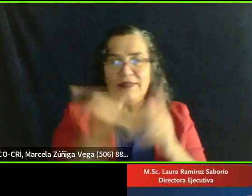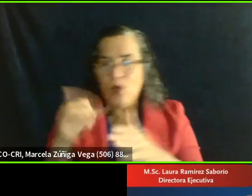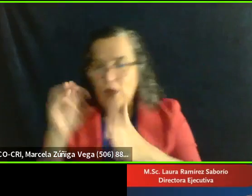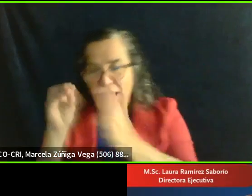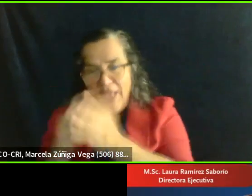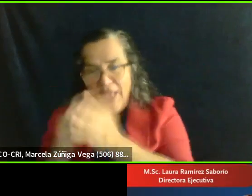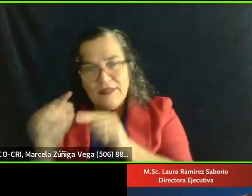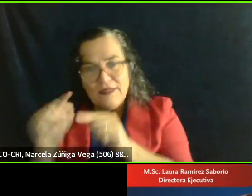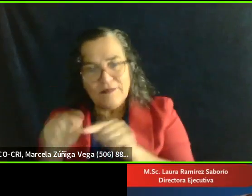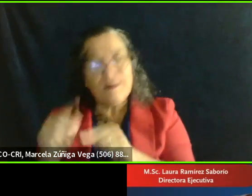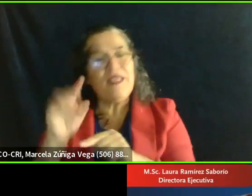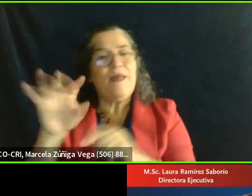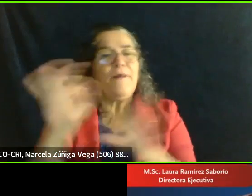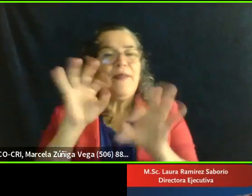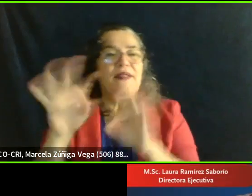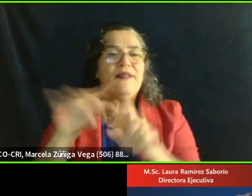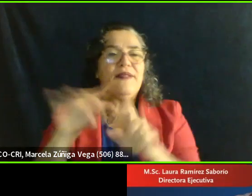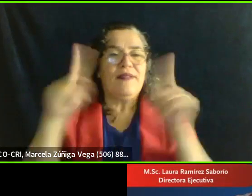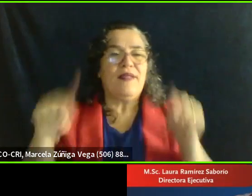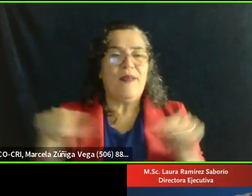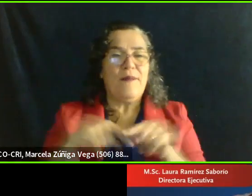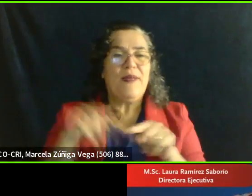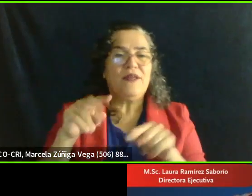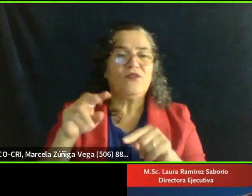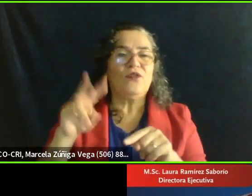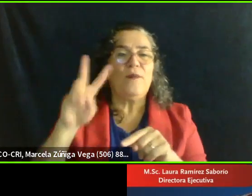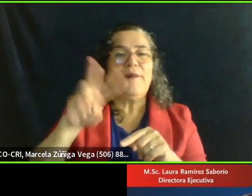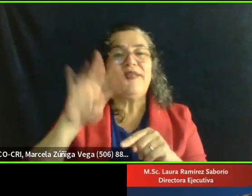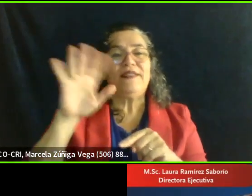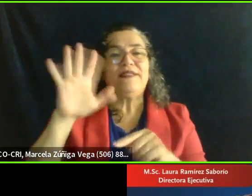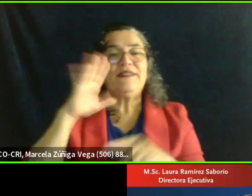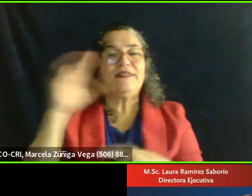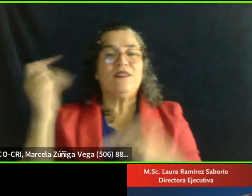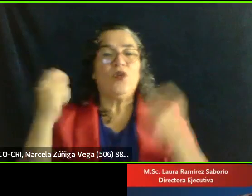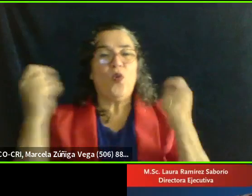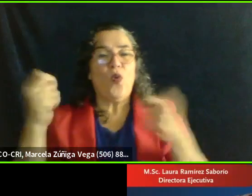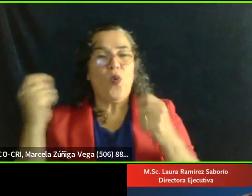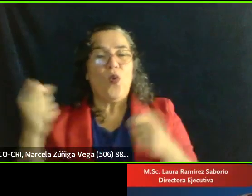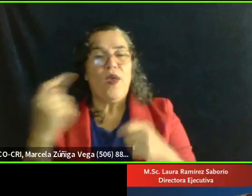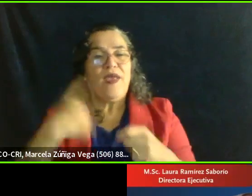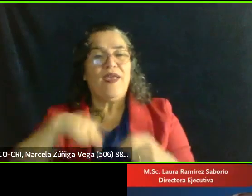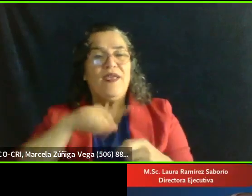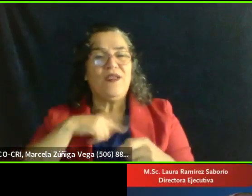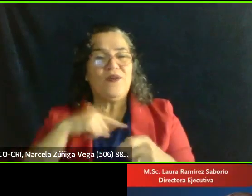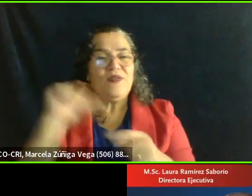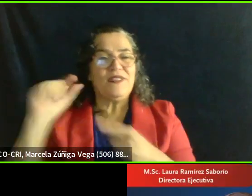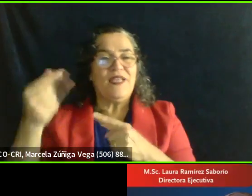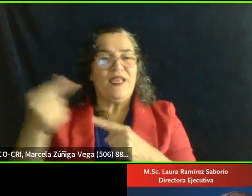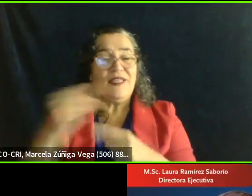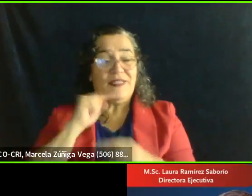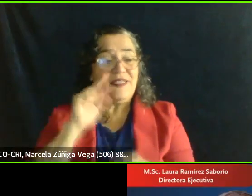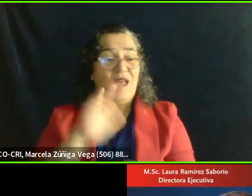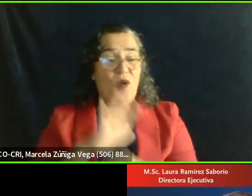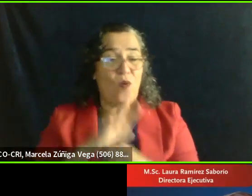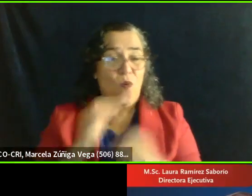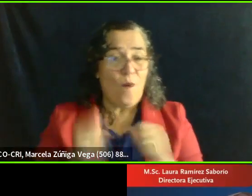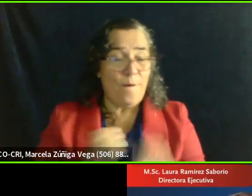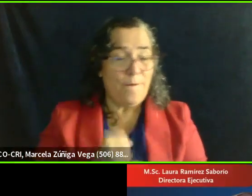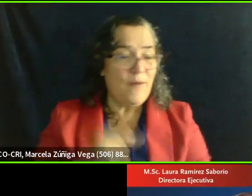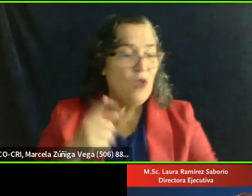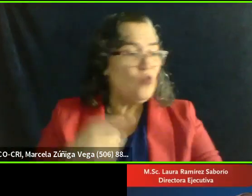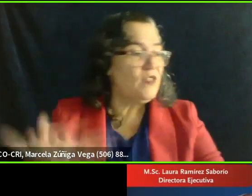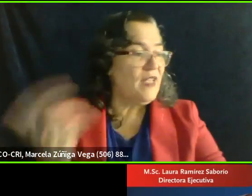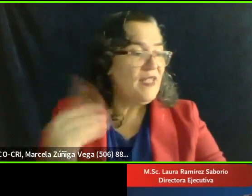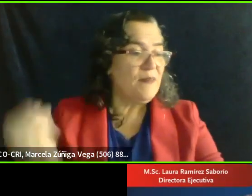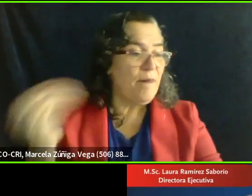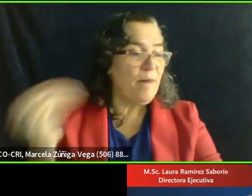estar invitando en el marco del 25º aniversario que nuestra querida agencia cumple y que ustedes hacen parte de ella. Así